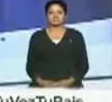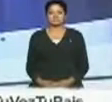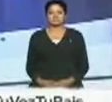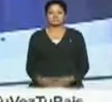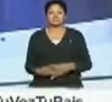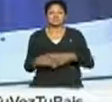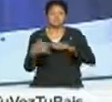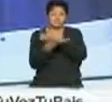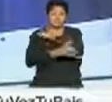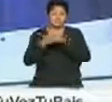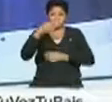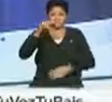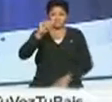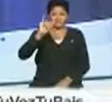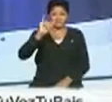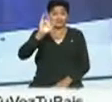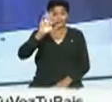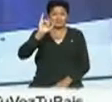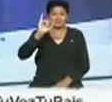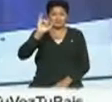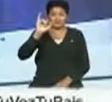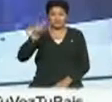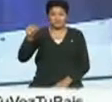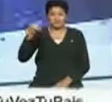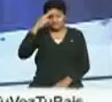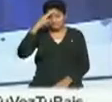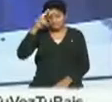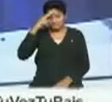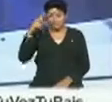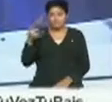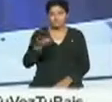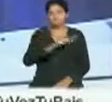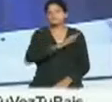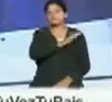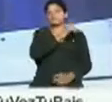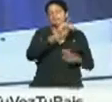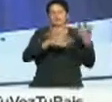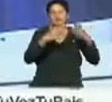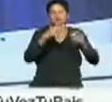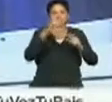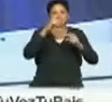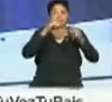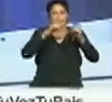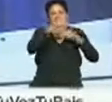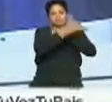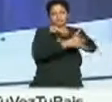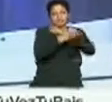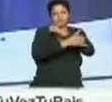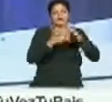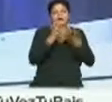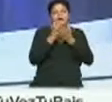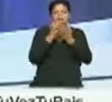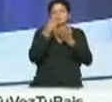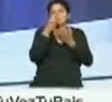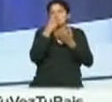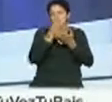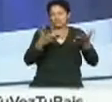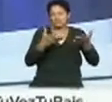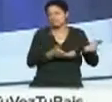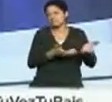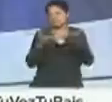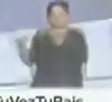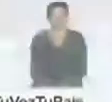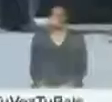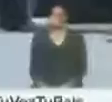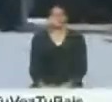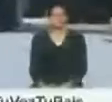La ayuda humanitaria comienza a distribuirse en Haití. República Dominicana envió varios camiones con alimentos a través de su